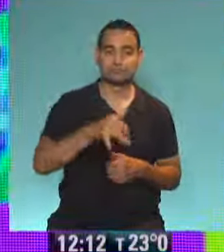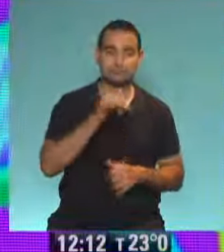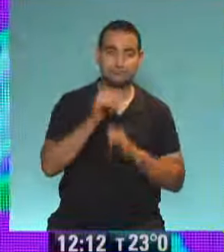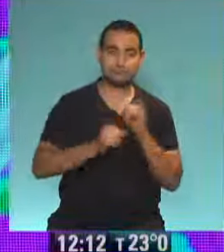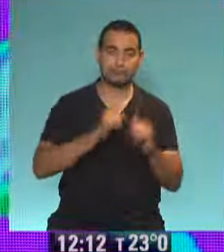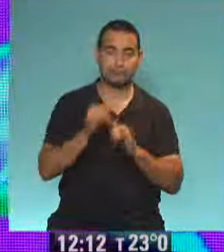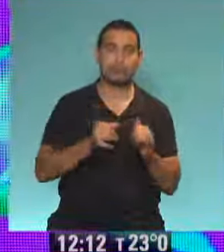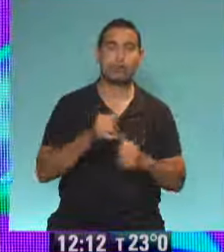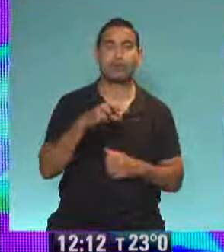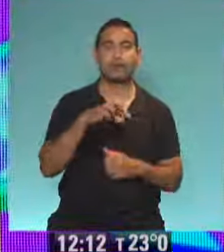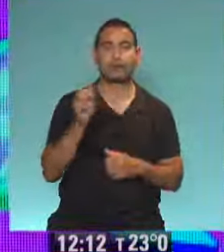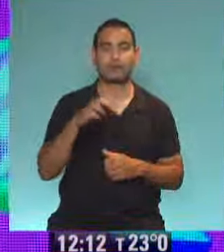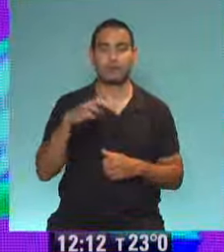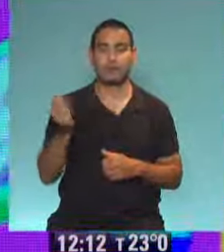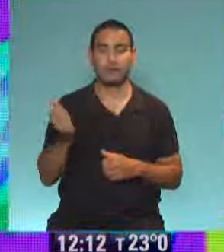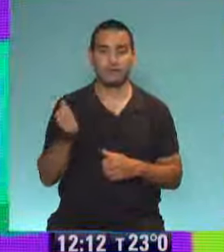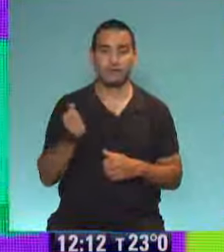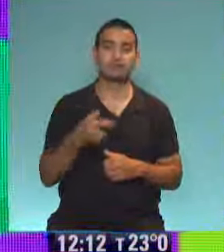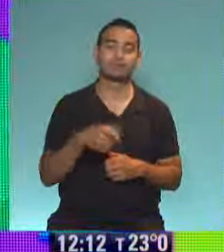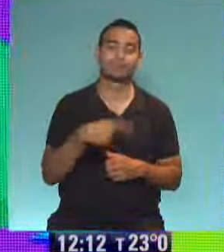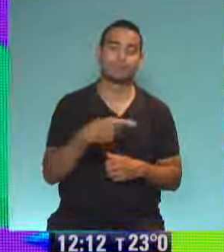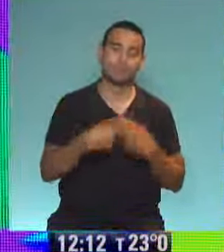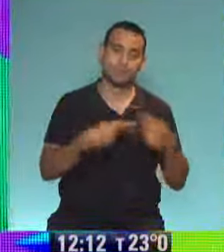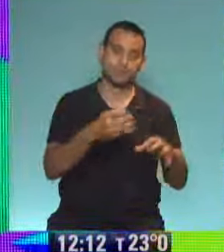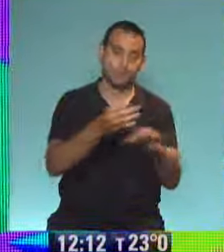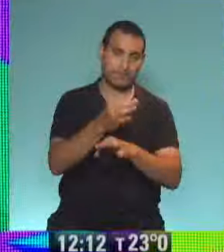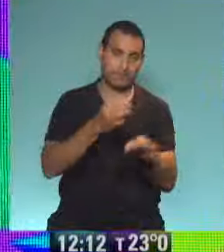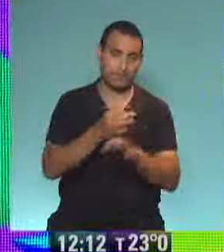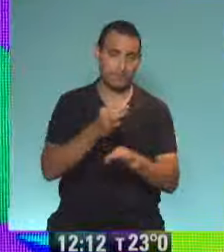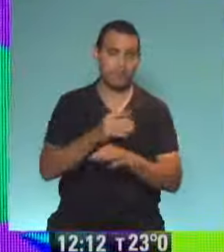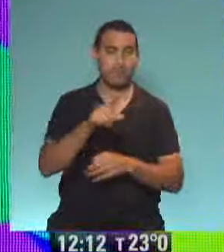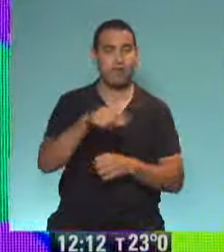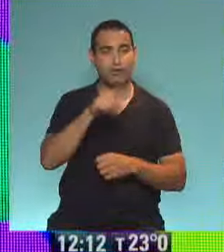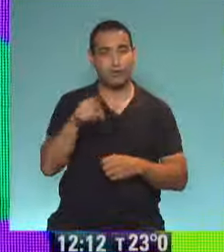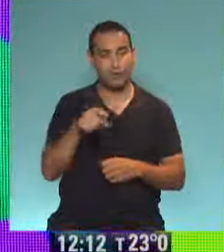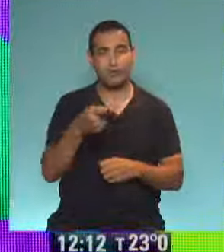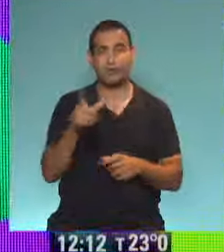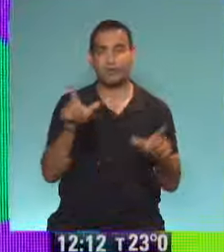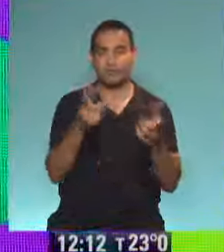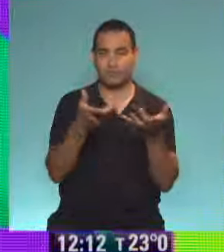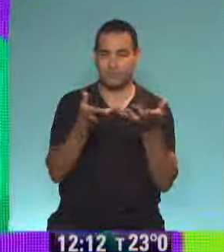decimos que son arroba Canal Pacapaca, arroba Seguimos Educando y arroba